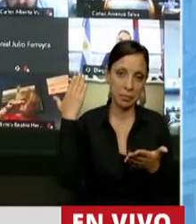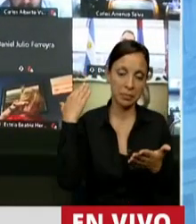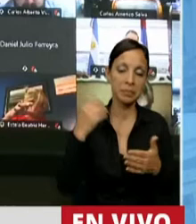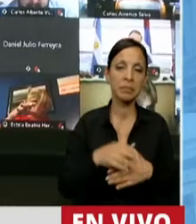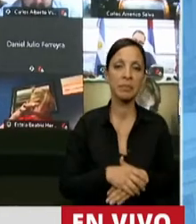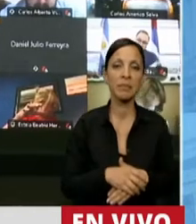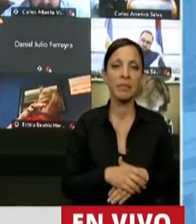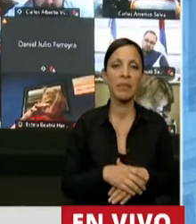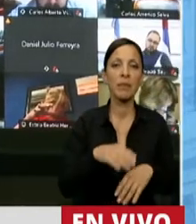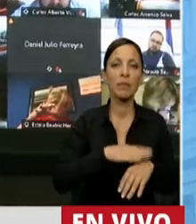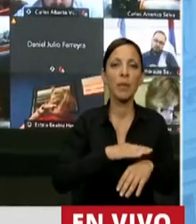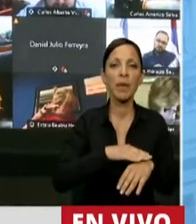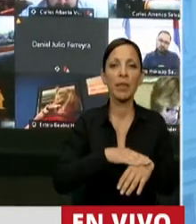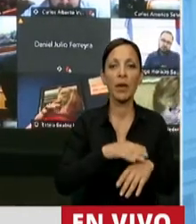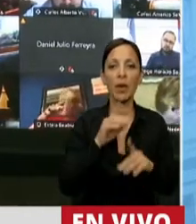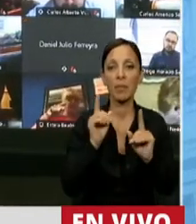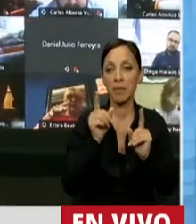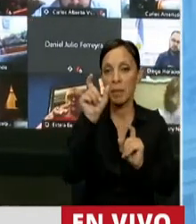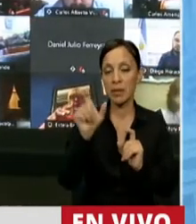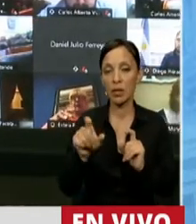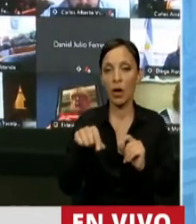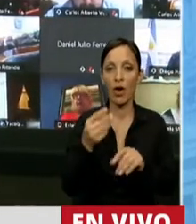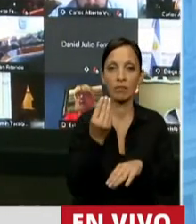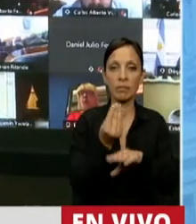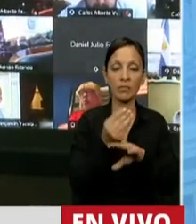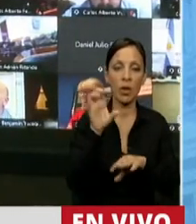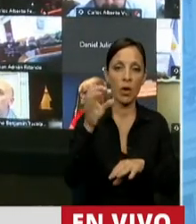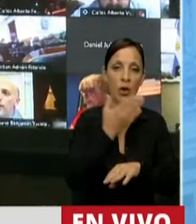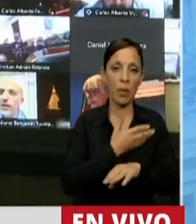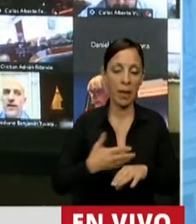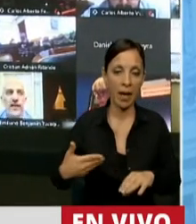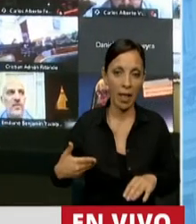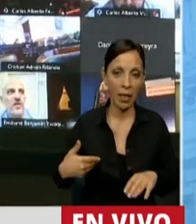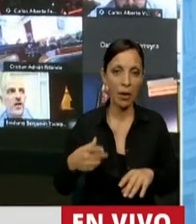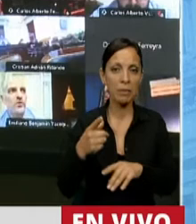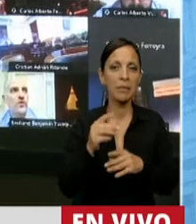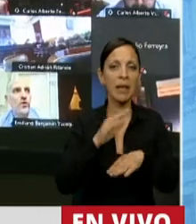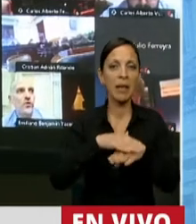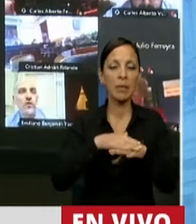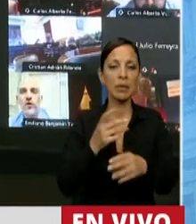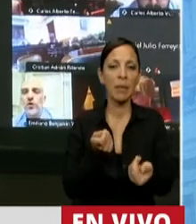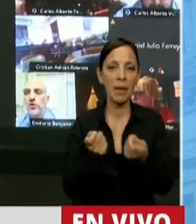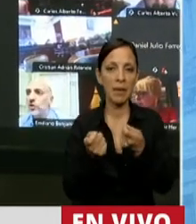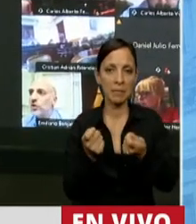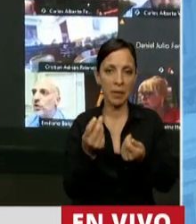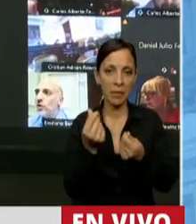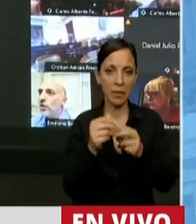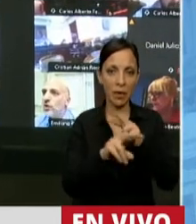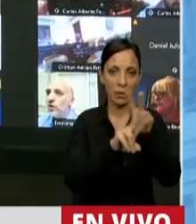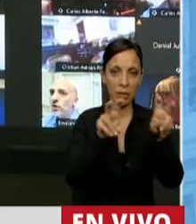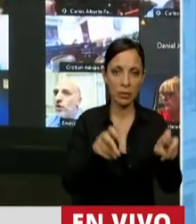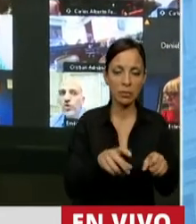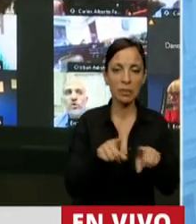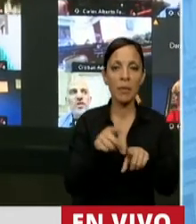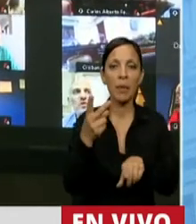del cuando el hoy gobernador de la provincia de Buenos Aires era quien administraba los fondos, cómo su